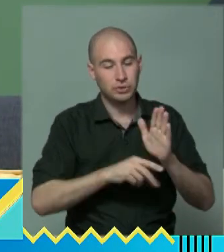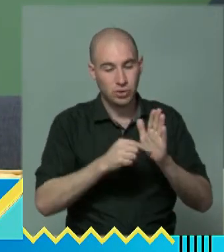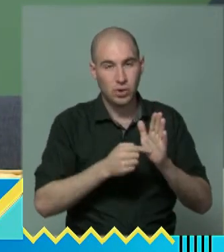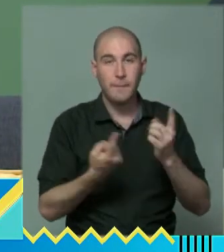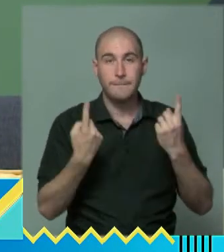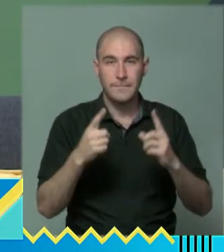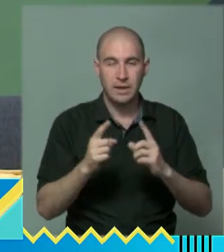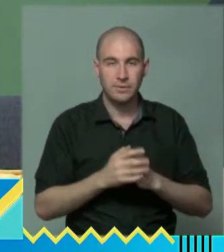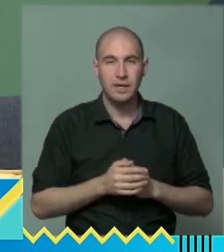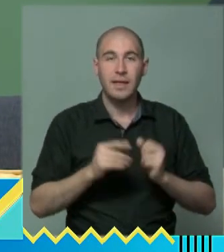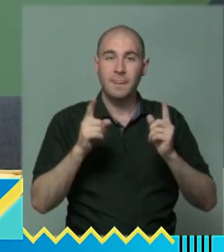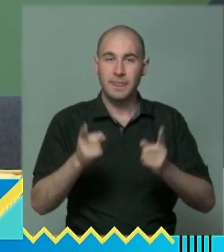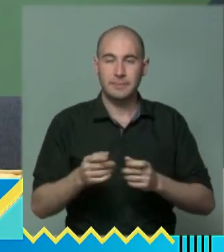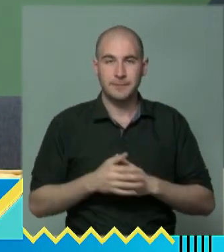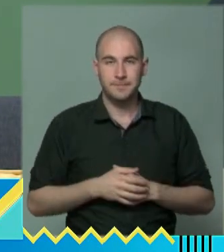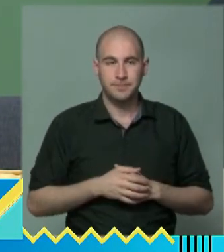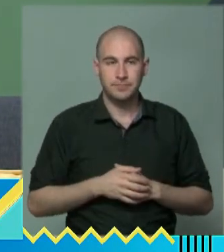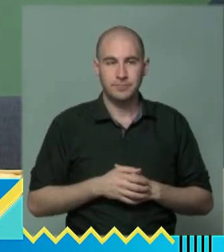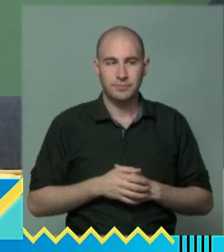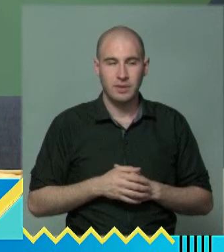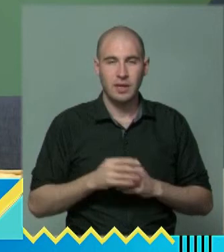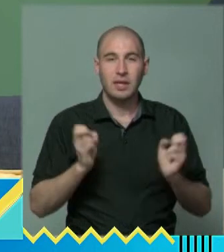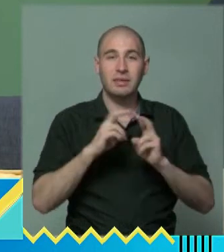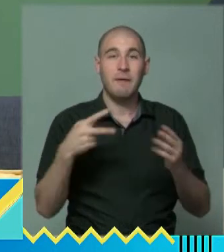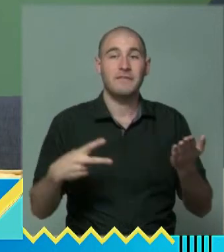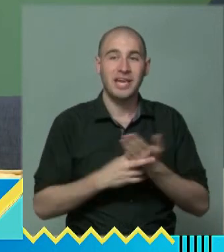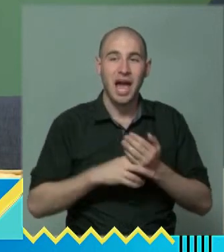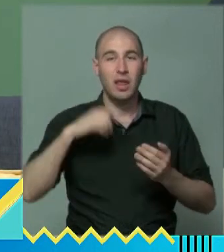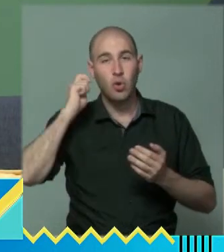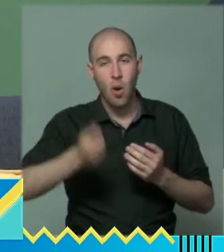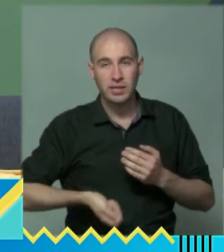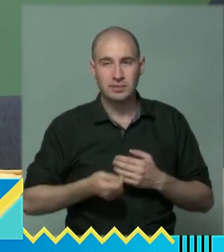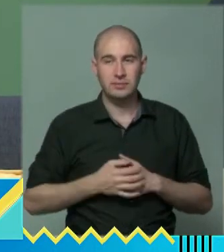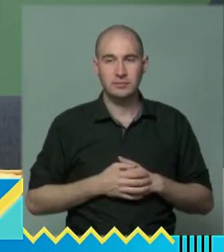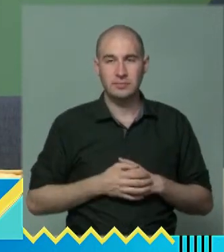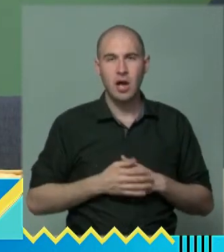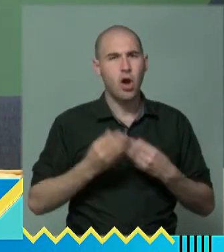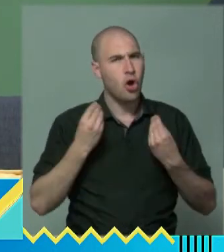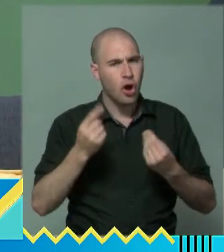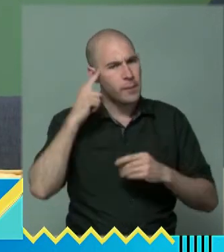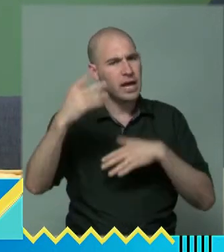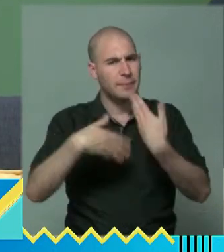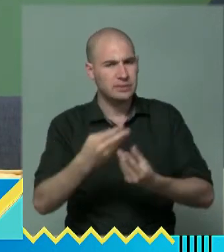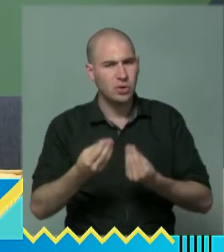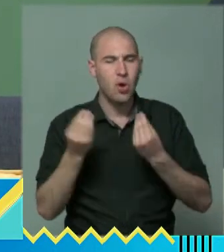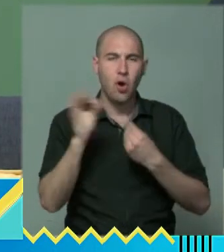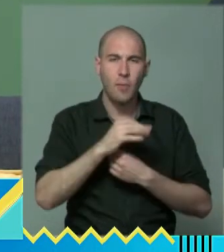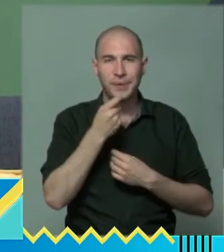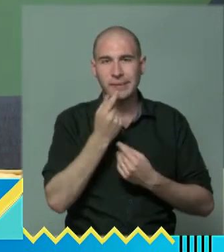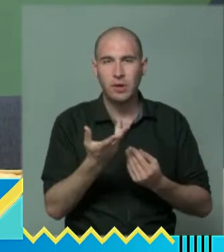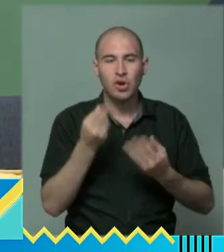bueno, a nivel también en lo que respecta a los fiscales, a los jueces, ¿cómo van a estar capacitados o cómo van